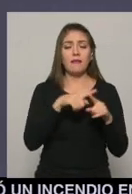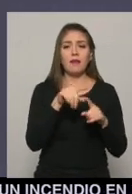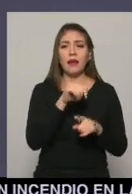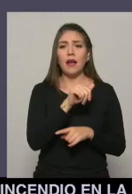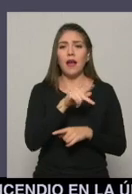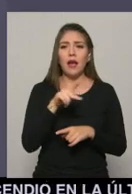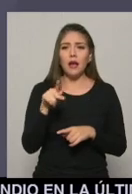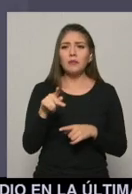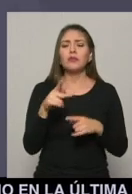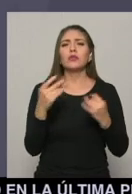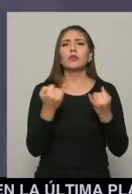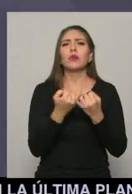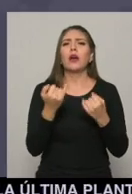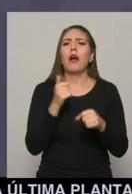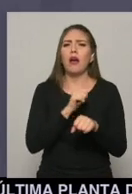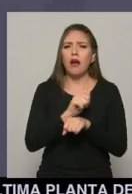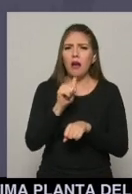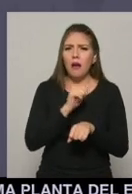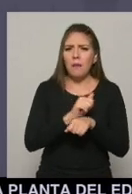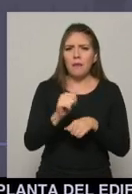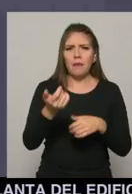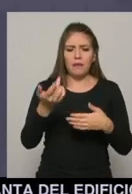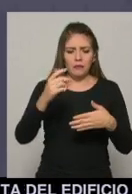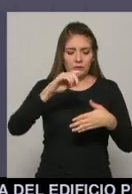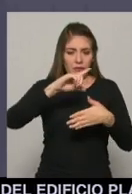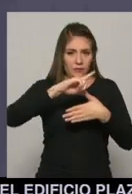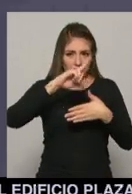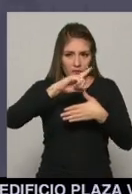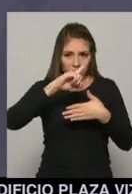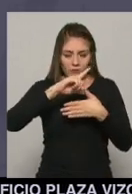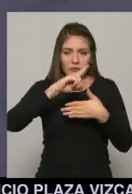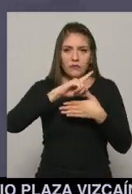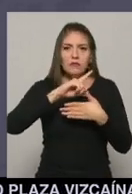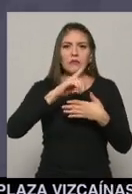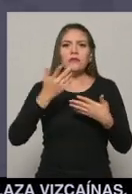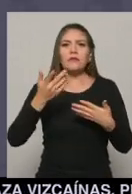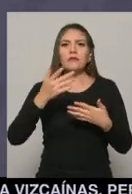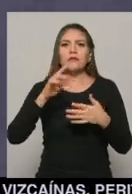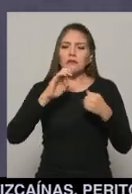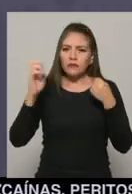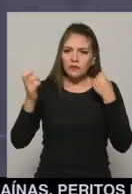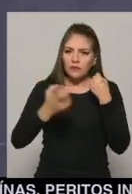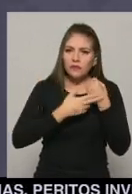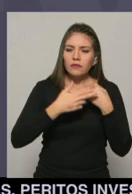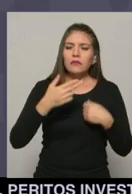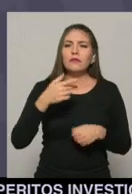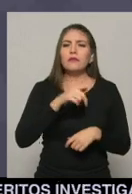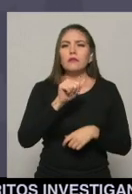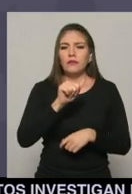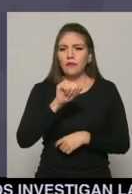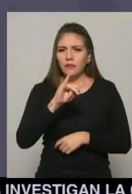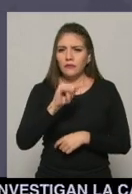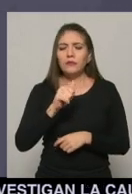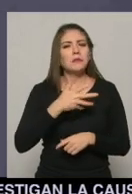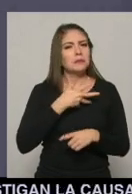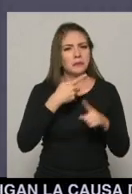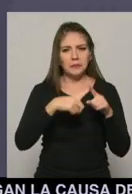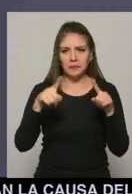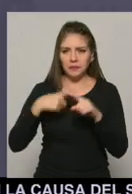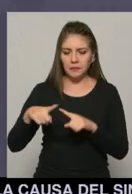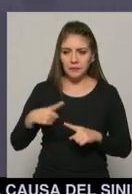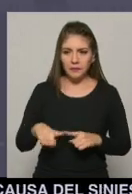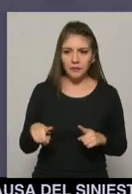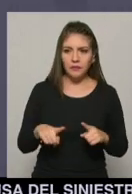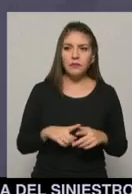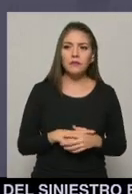en Argentina, ¿sí? Por ejemplo, en América Latina, en toda Europa, en Asia, de tal manera que es una tendencia. Oye, Jorge, mira, en